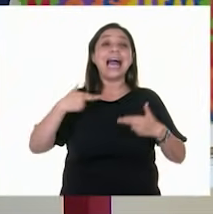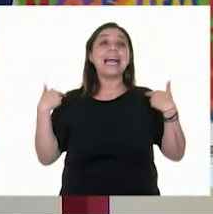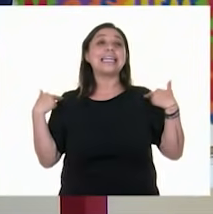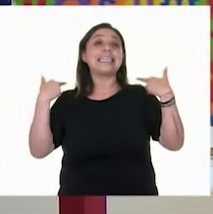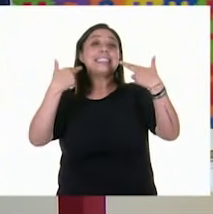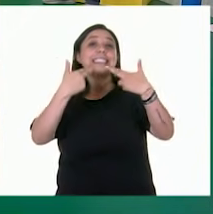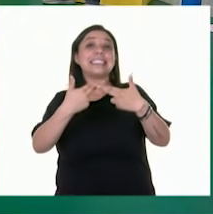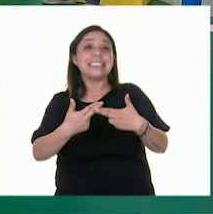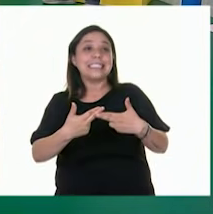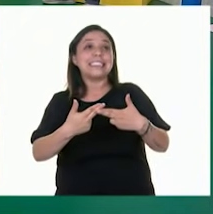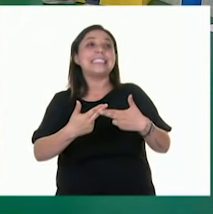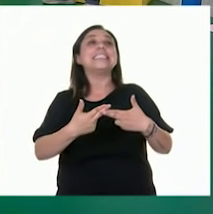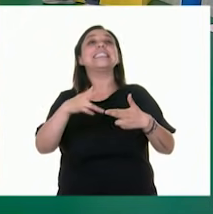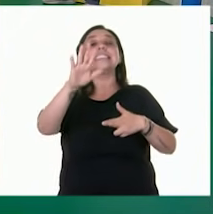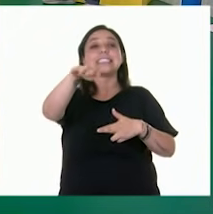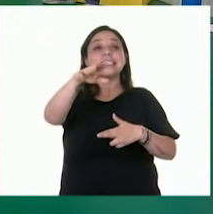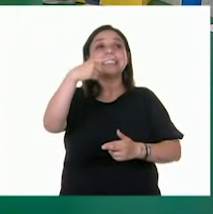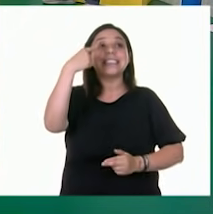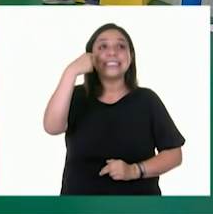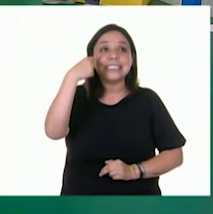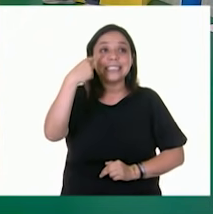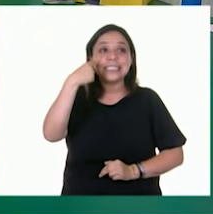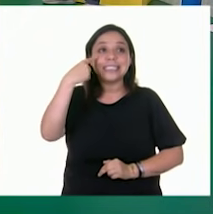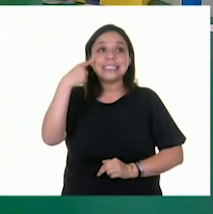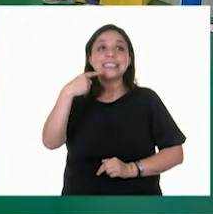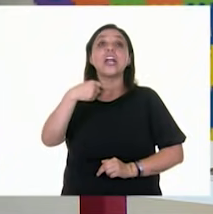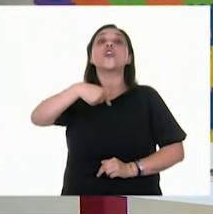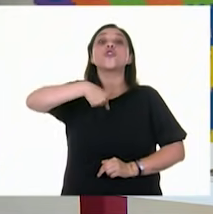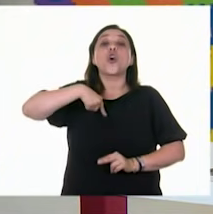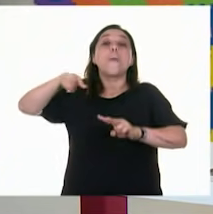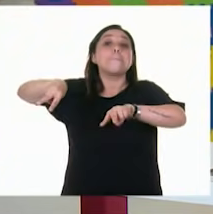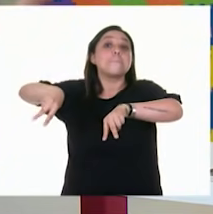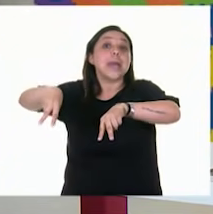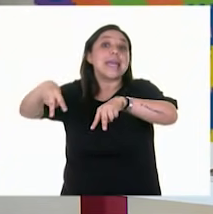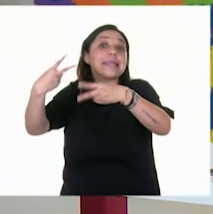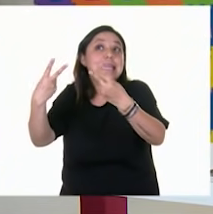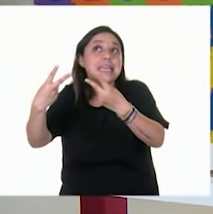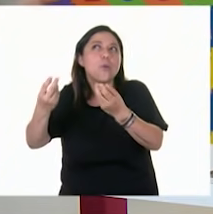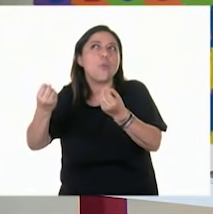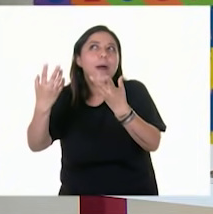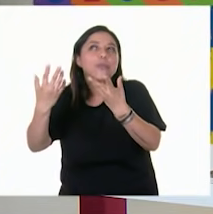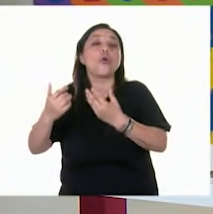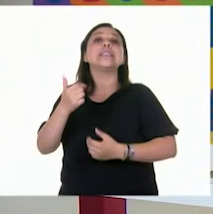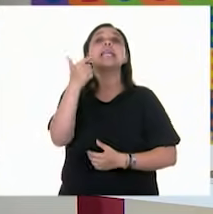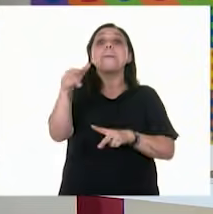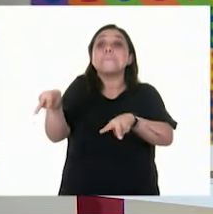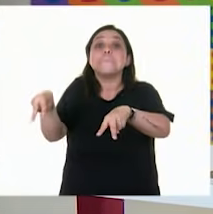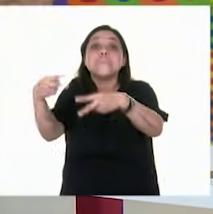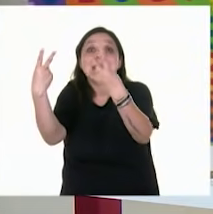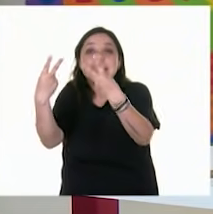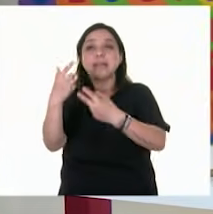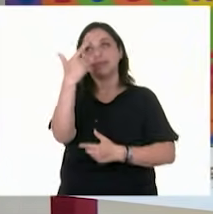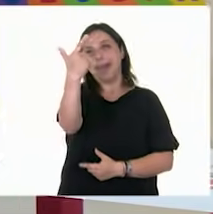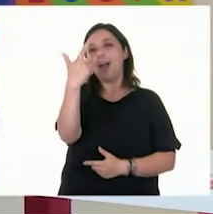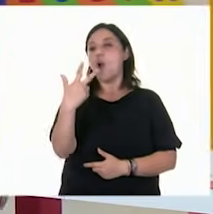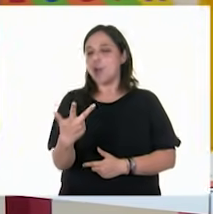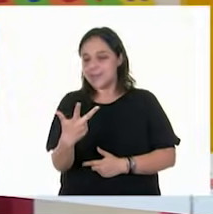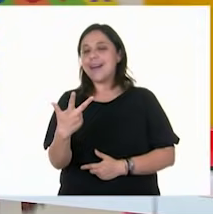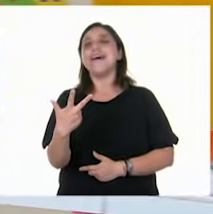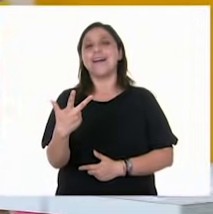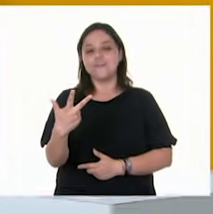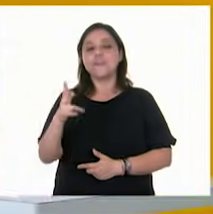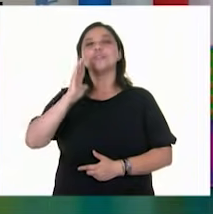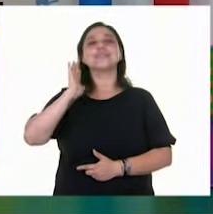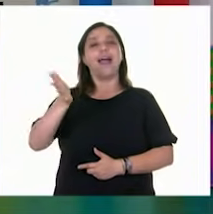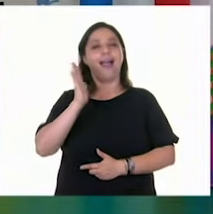No, entonces, claro, la pregunta dice cuál fue la que vendí. La que vendió fue 7. Entonces era 7/8. Exacto,